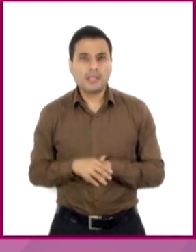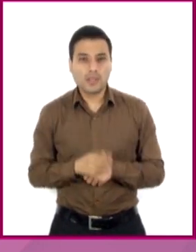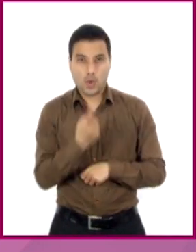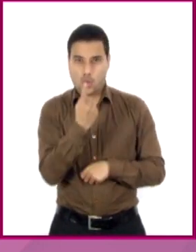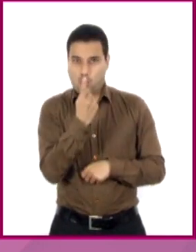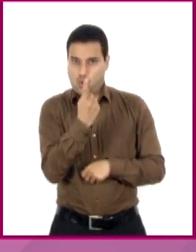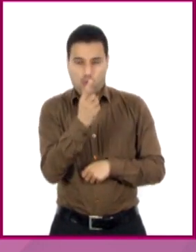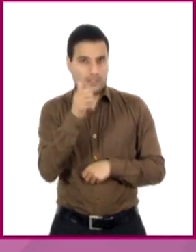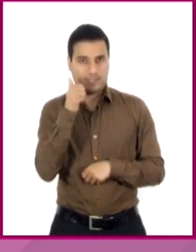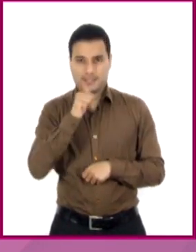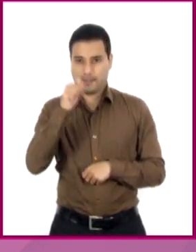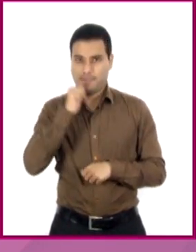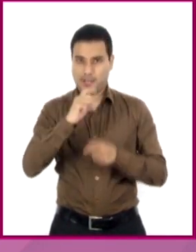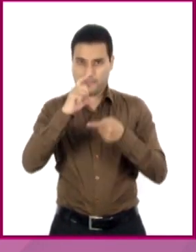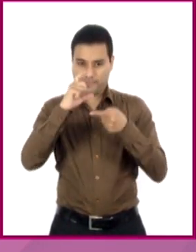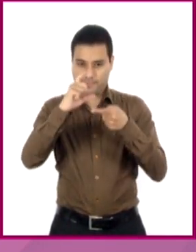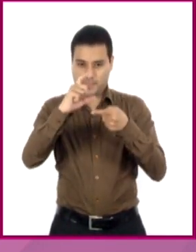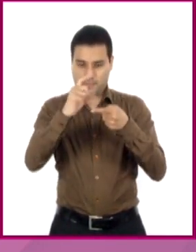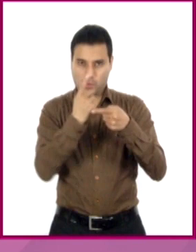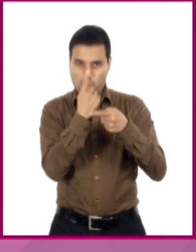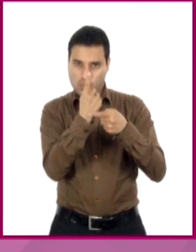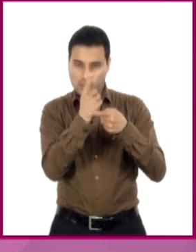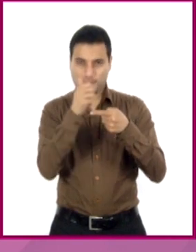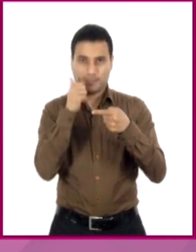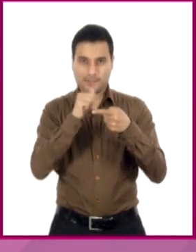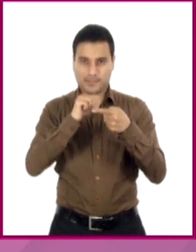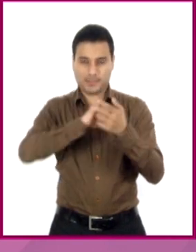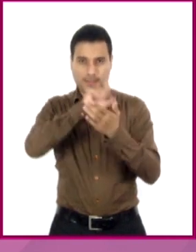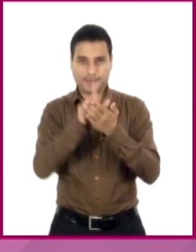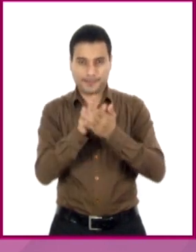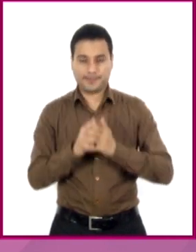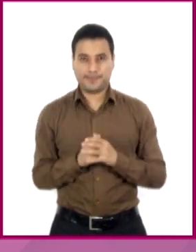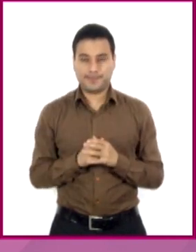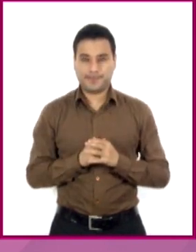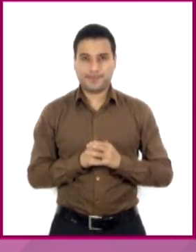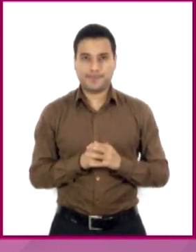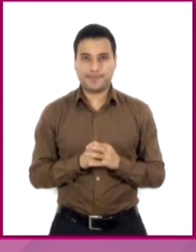del total de partes en que se ha dividido un entero.